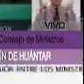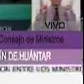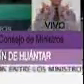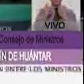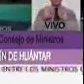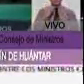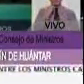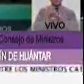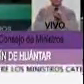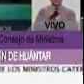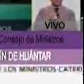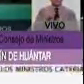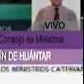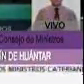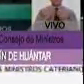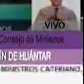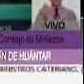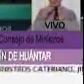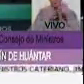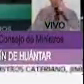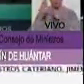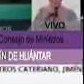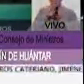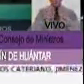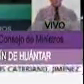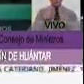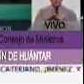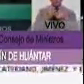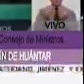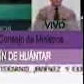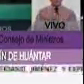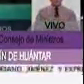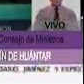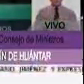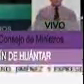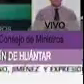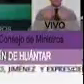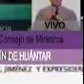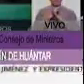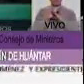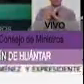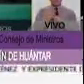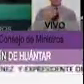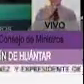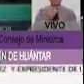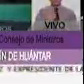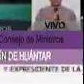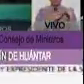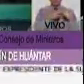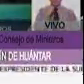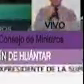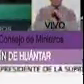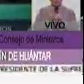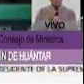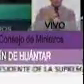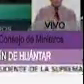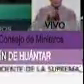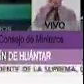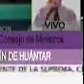internacional, cuáles eran nuestras preocupaciones en relación al caso, para evitar una responsabilidad internacional del